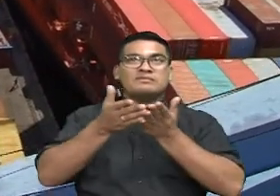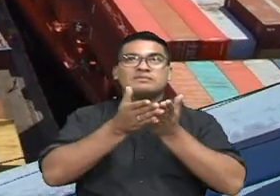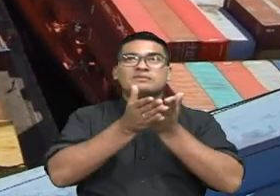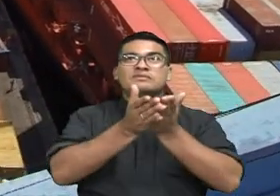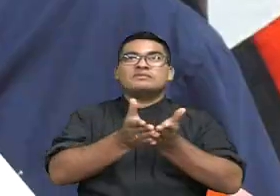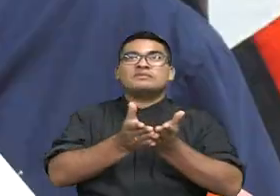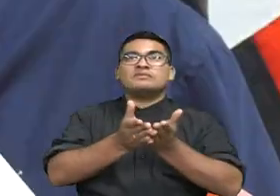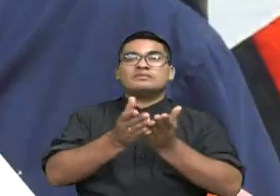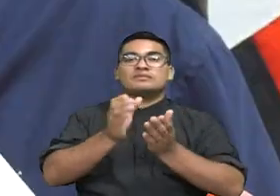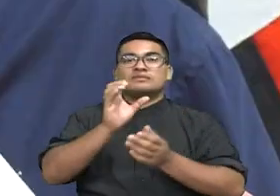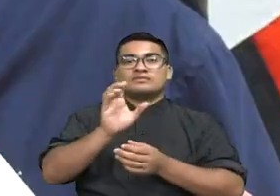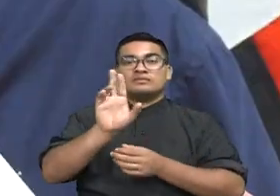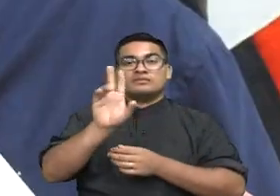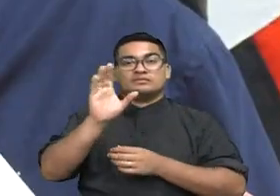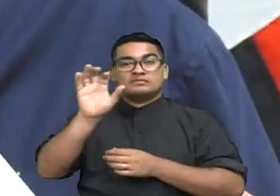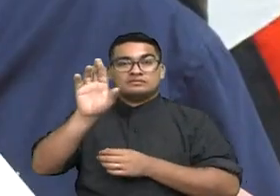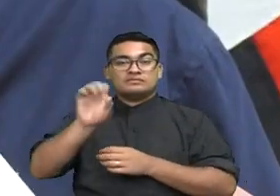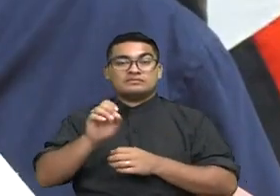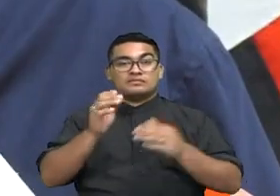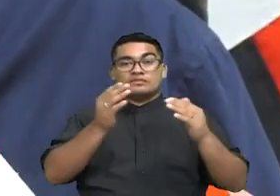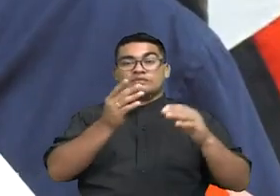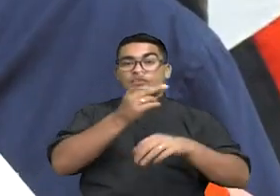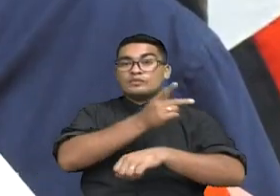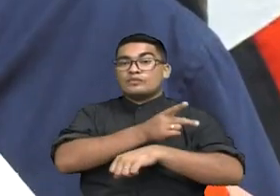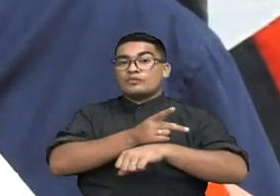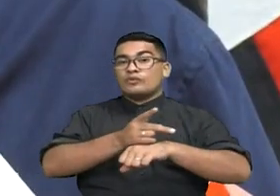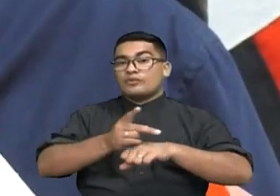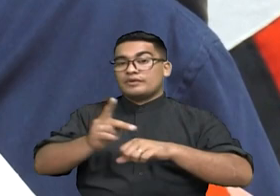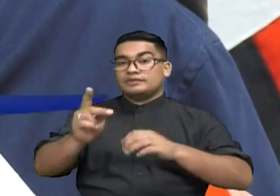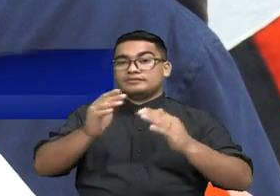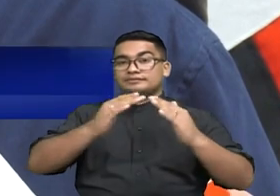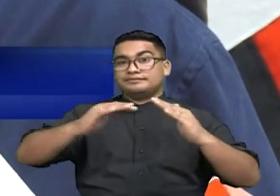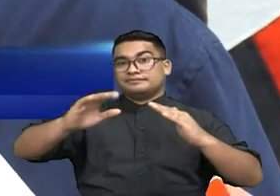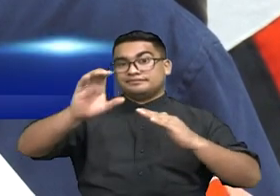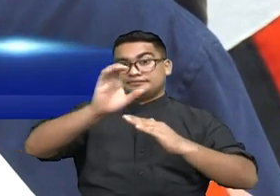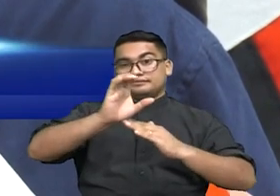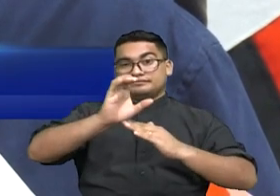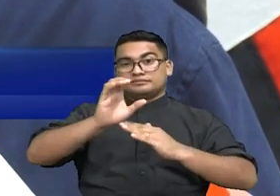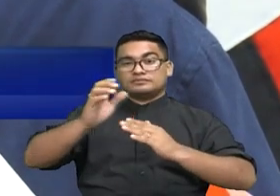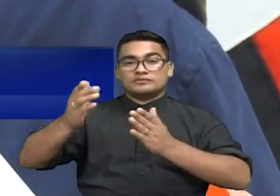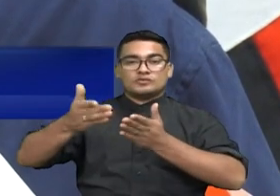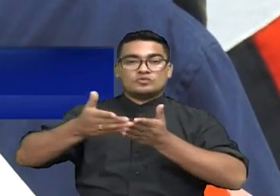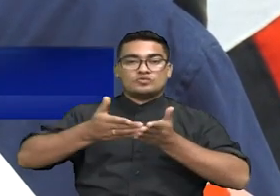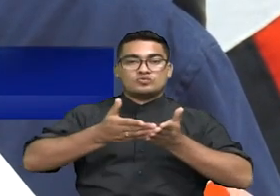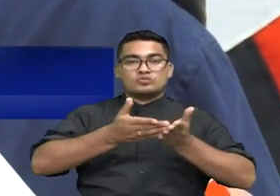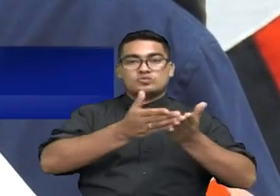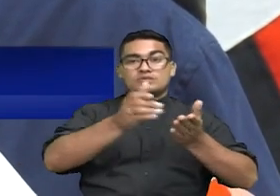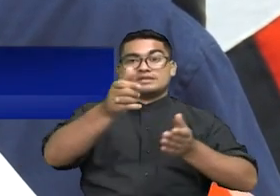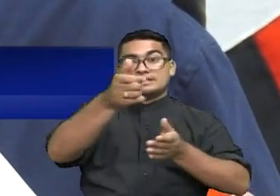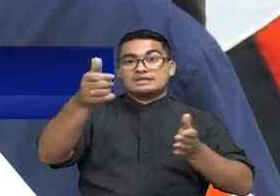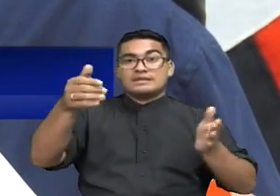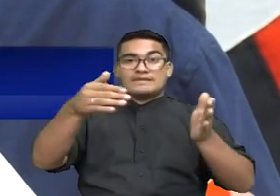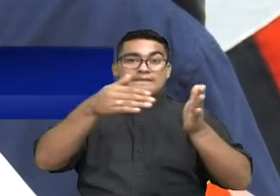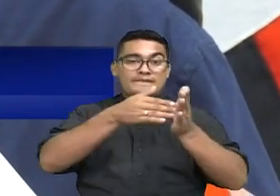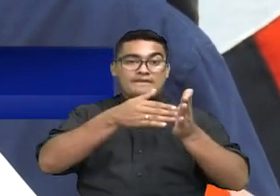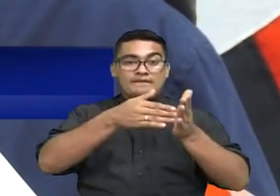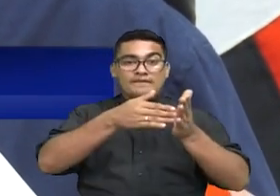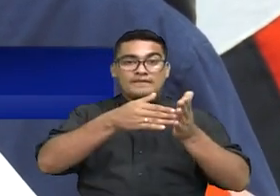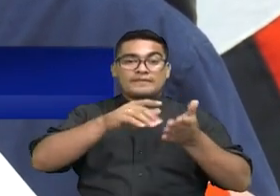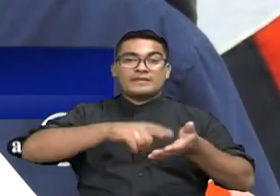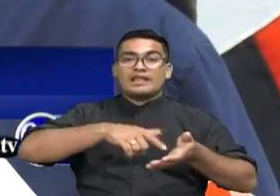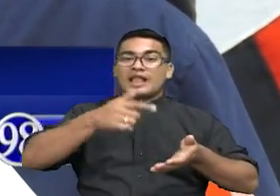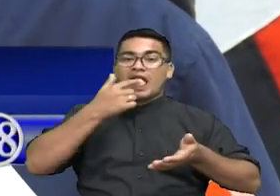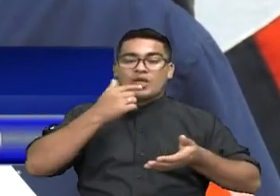turistas. Ahí en el puerto de Corinto atendimos un granelero que trajo, se exportaron 6.000 toneladas de azúcar